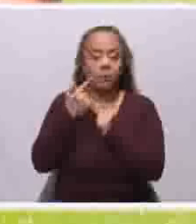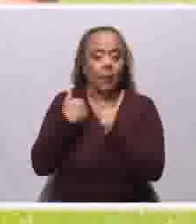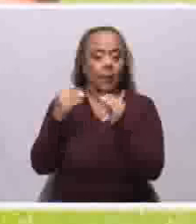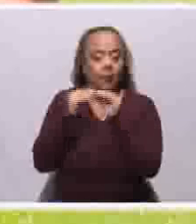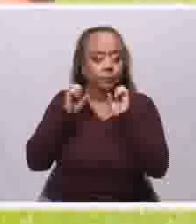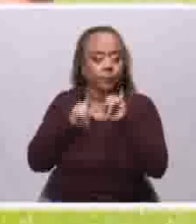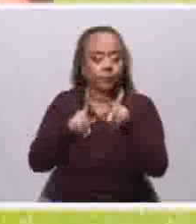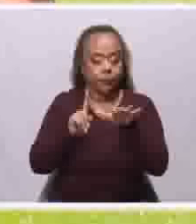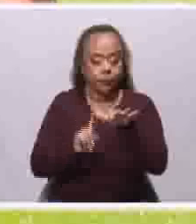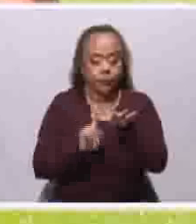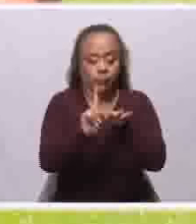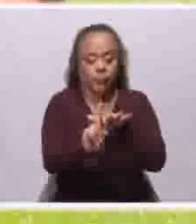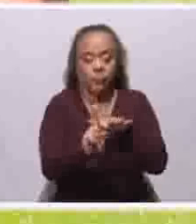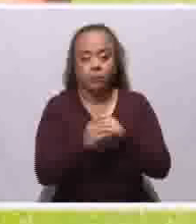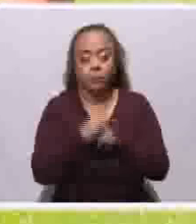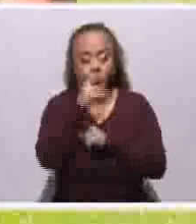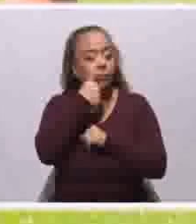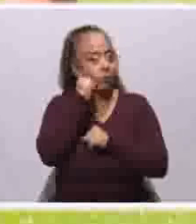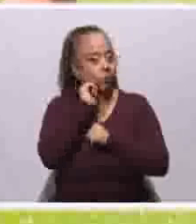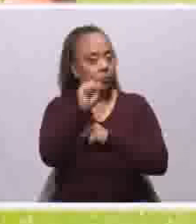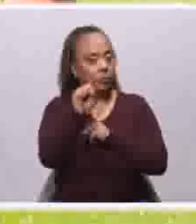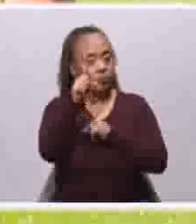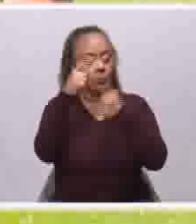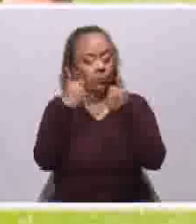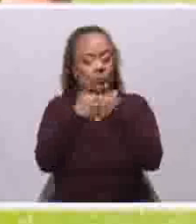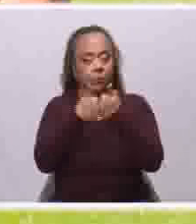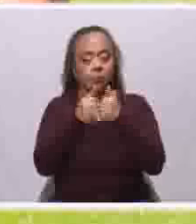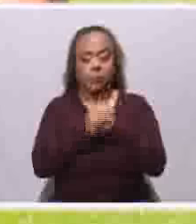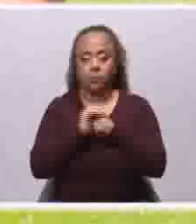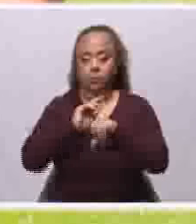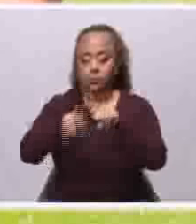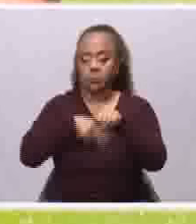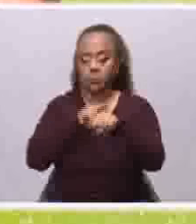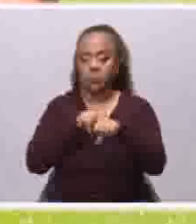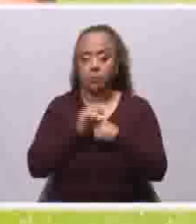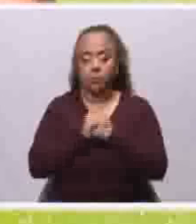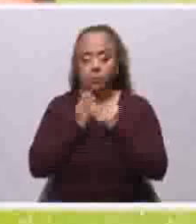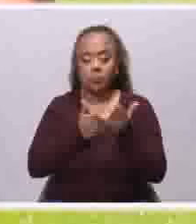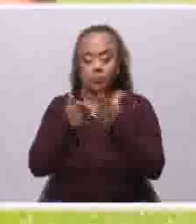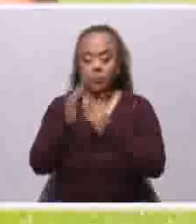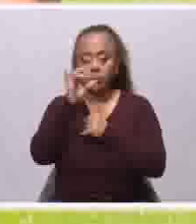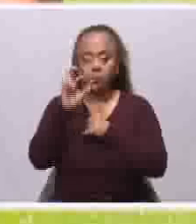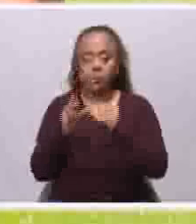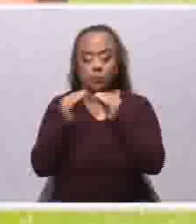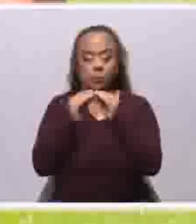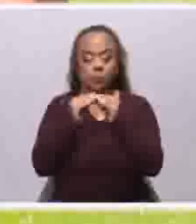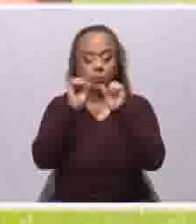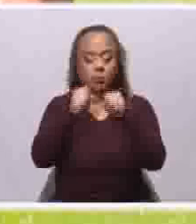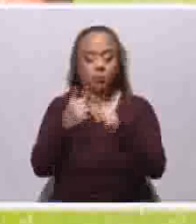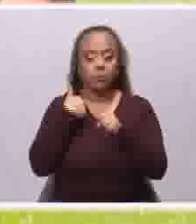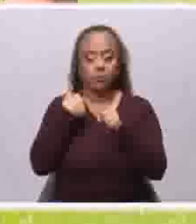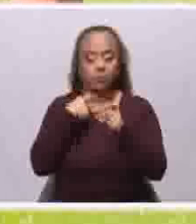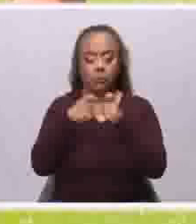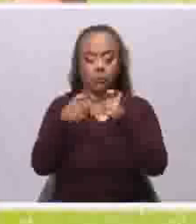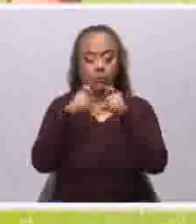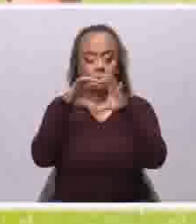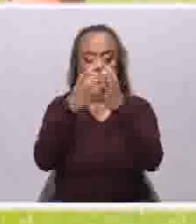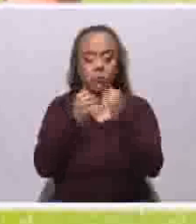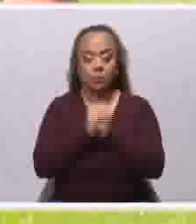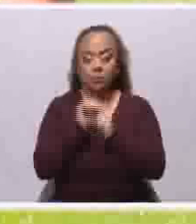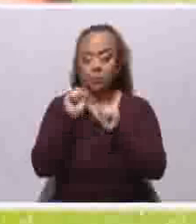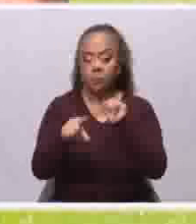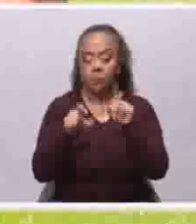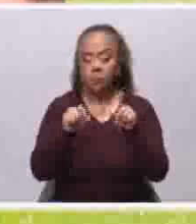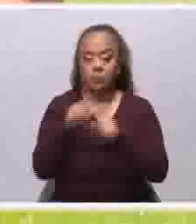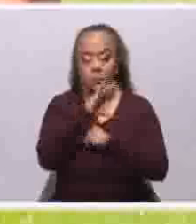más más profundo Y ayer lo Fue en un partido que naturalmente le daba a Costa Rica más posibilidades de tener la pelota de de atacar